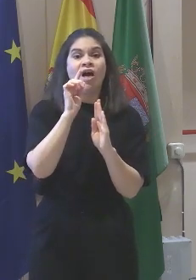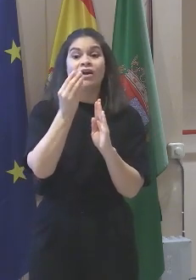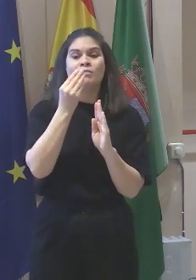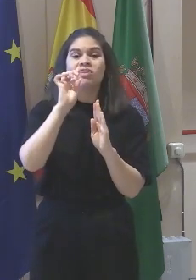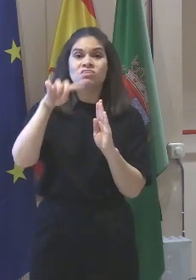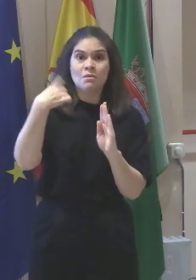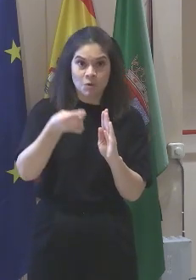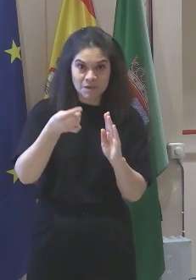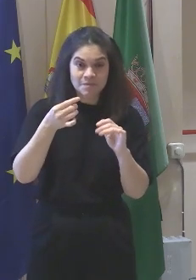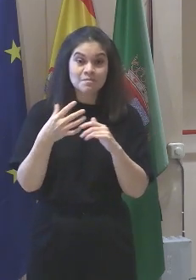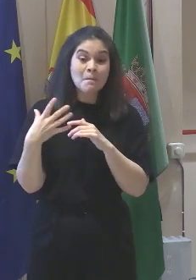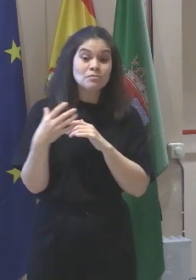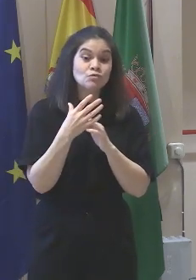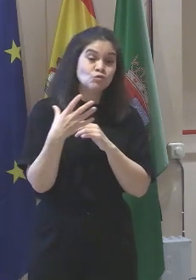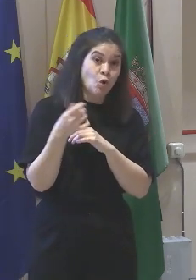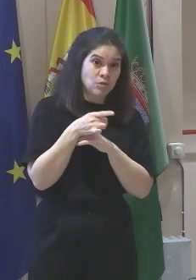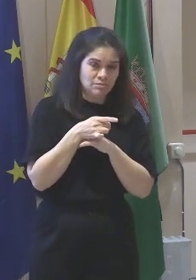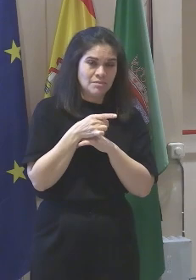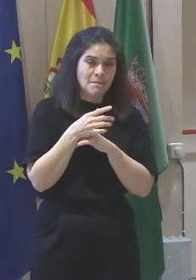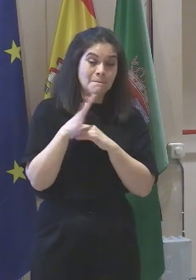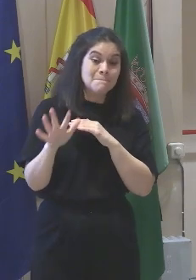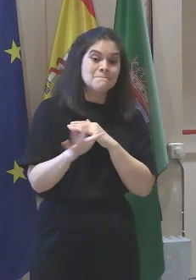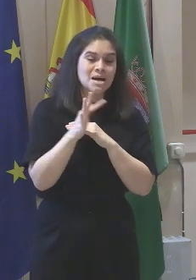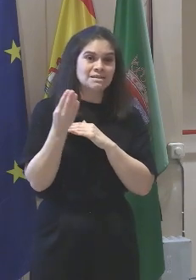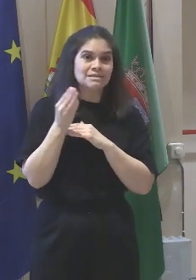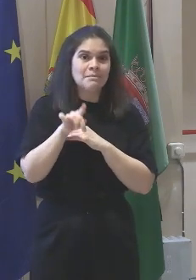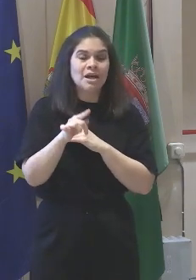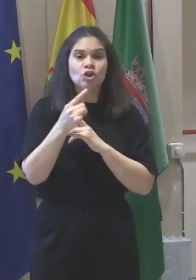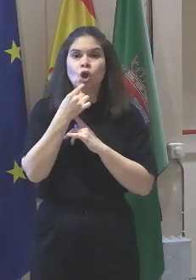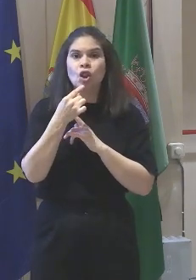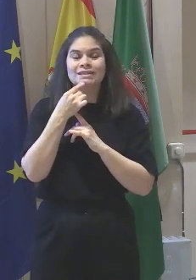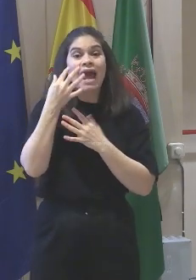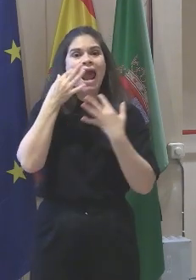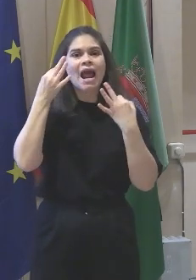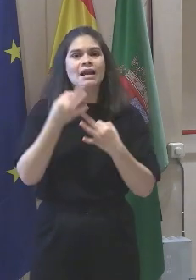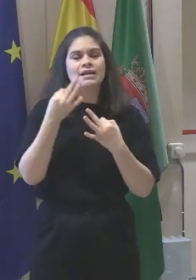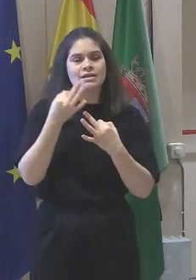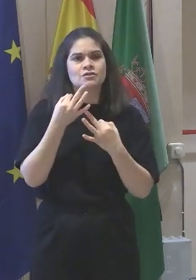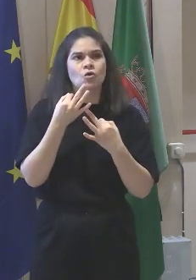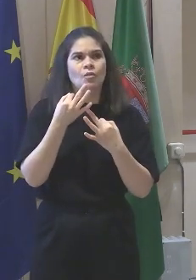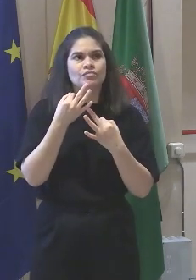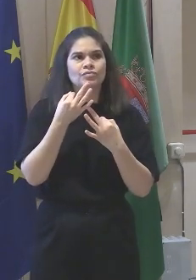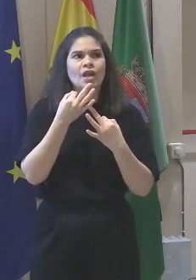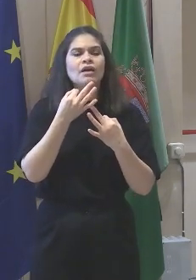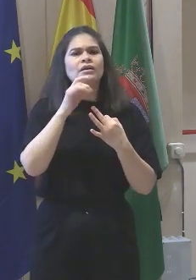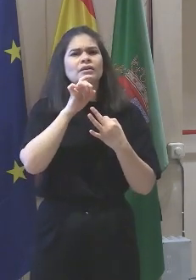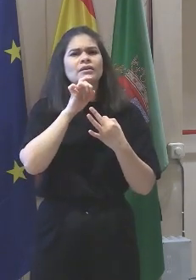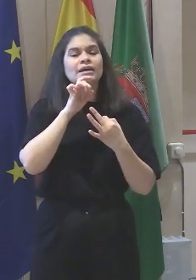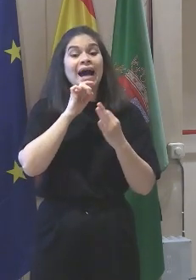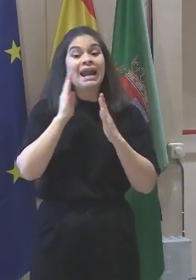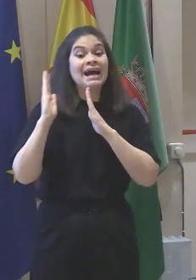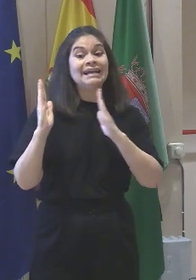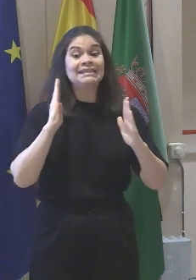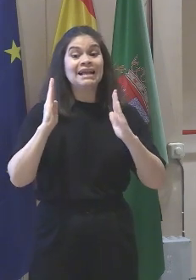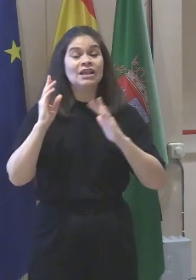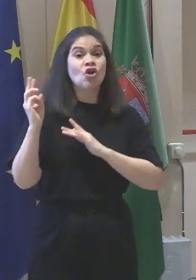esto, además, nos marca el riesgo de la progresión a ese estadio 3, que es